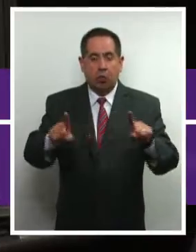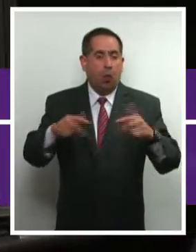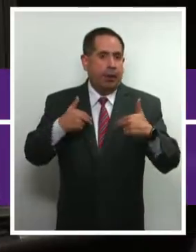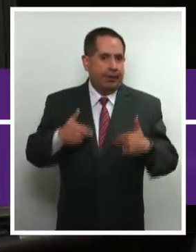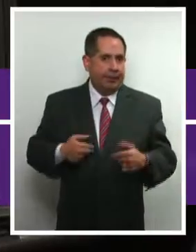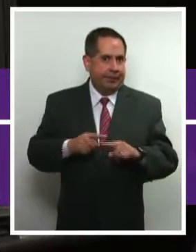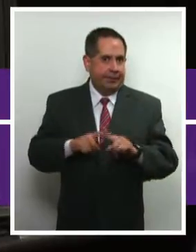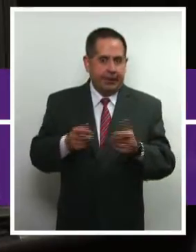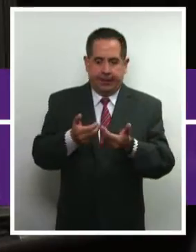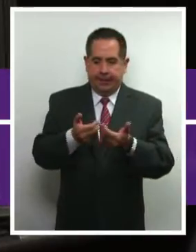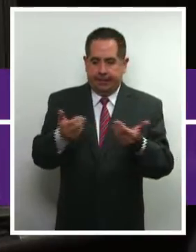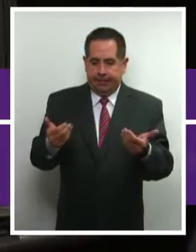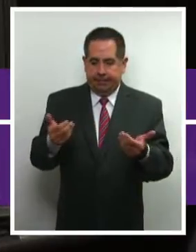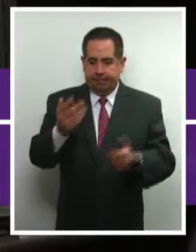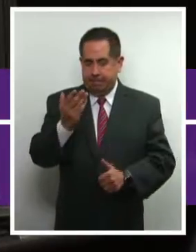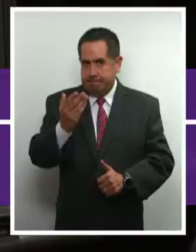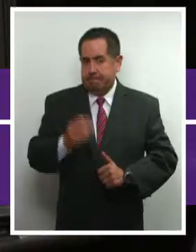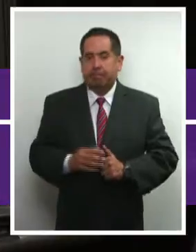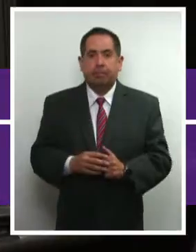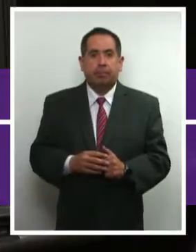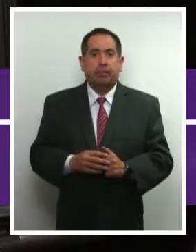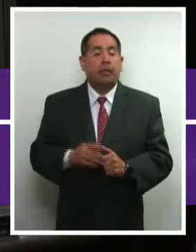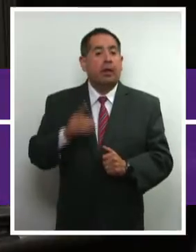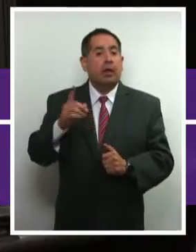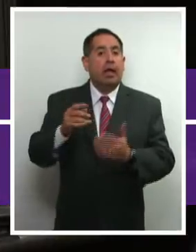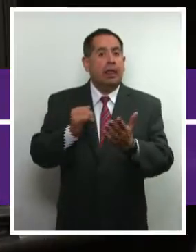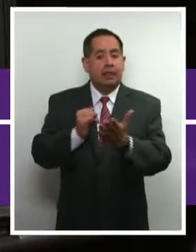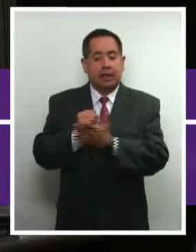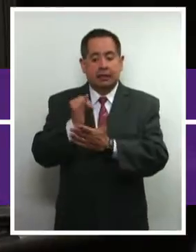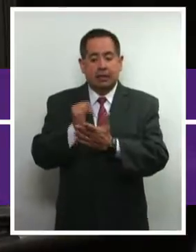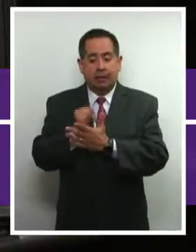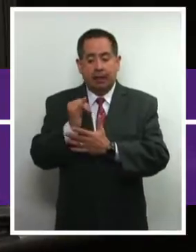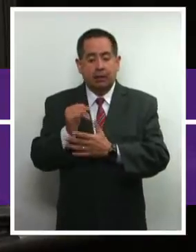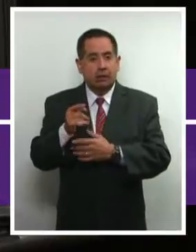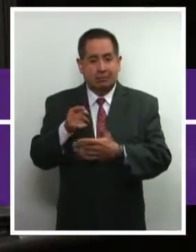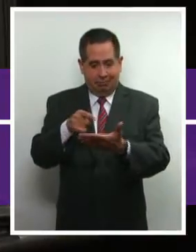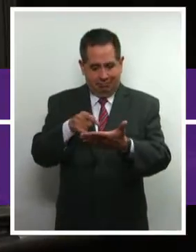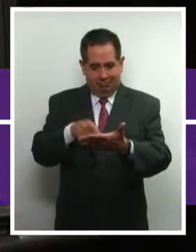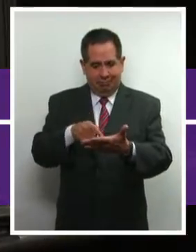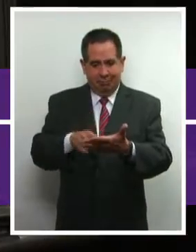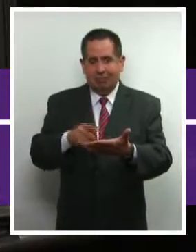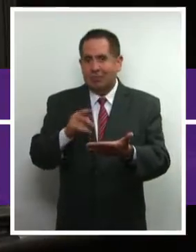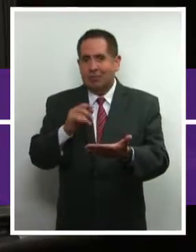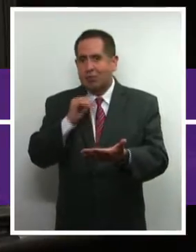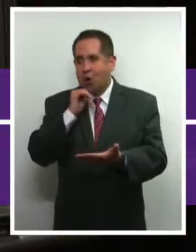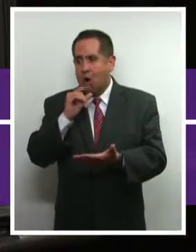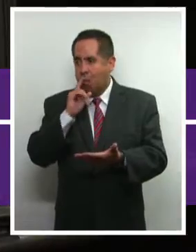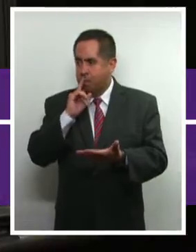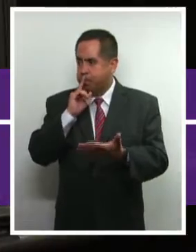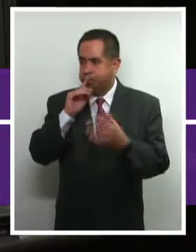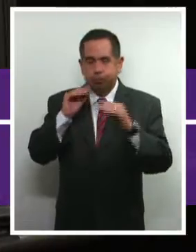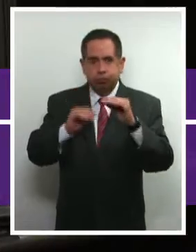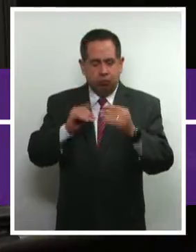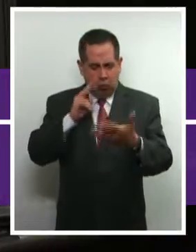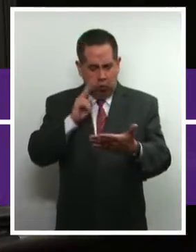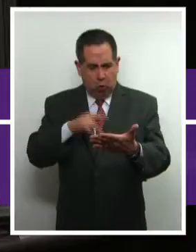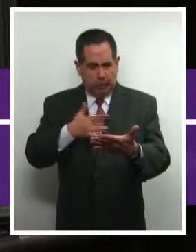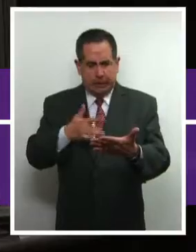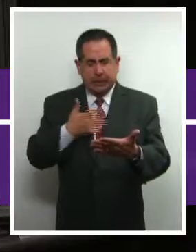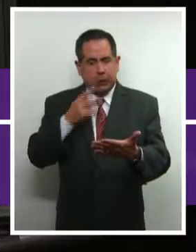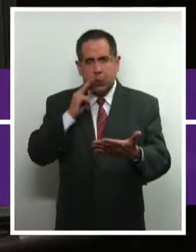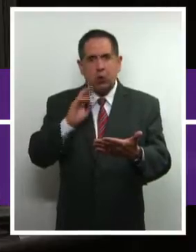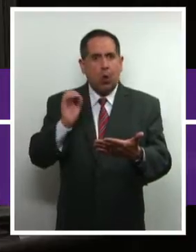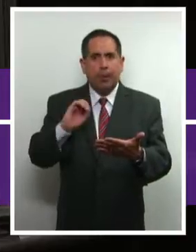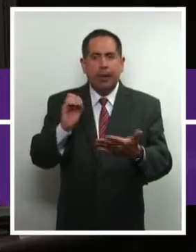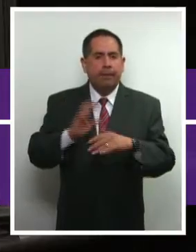humanos distintos. Y en el dictamen no se hace, por lo menos no lo aprecié yo así,